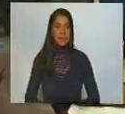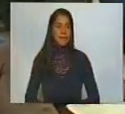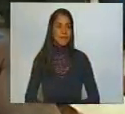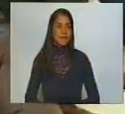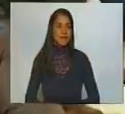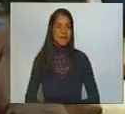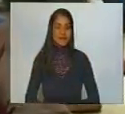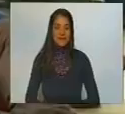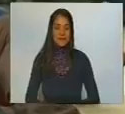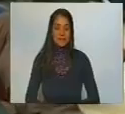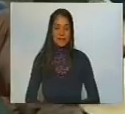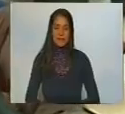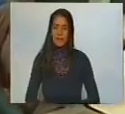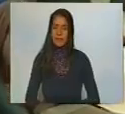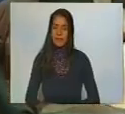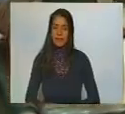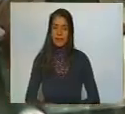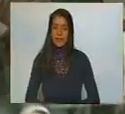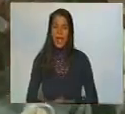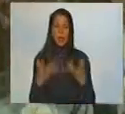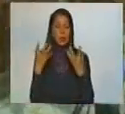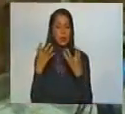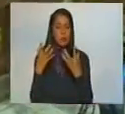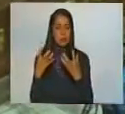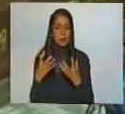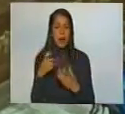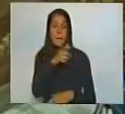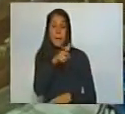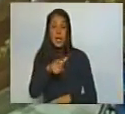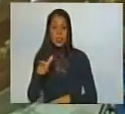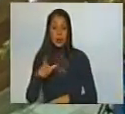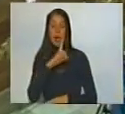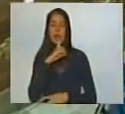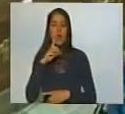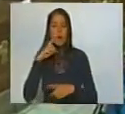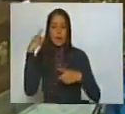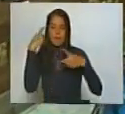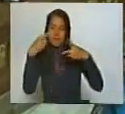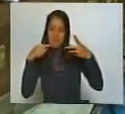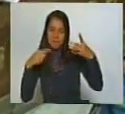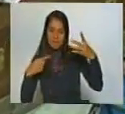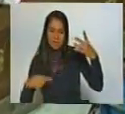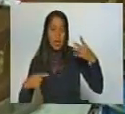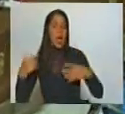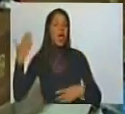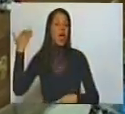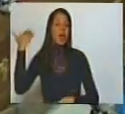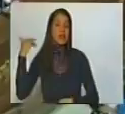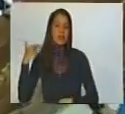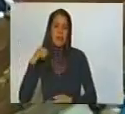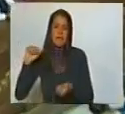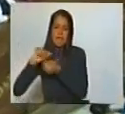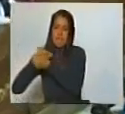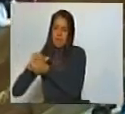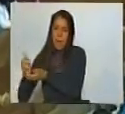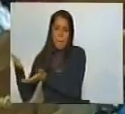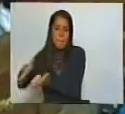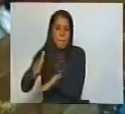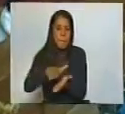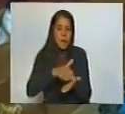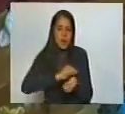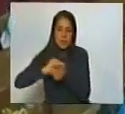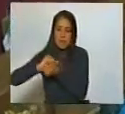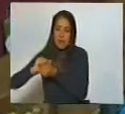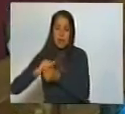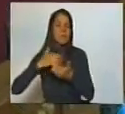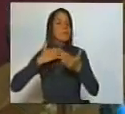Esos, en las decenas de miles de nombres que quisieron ser borrados con su asesinato,